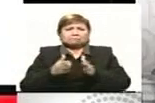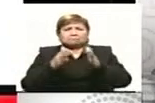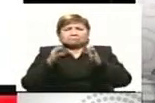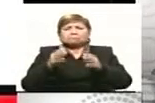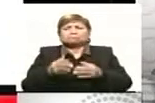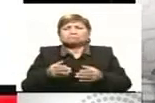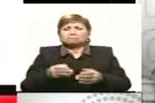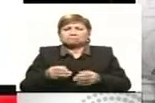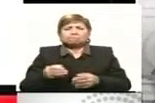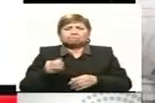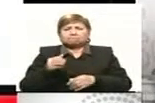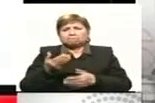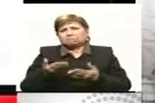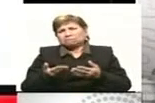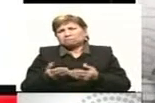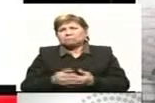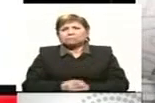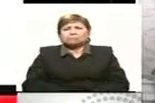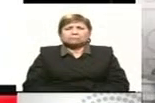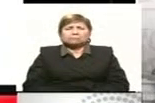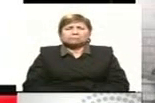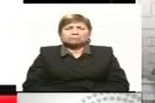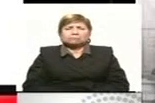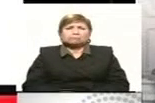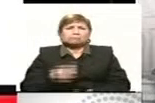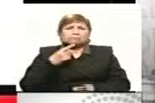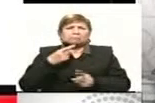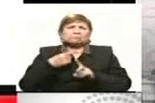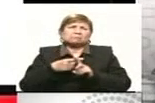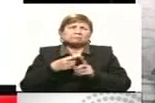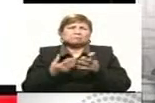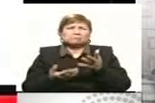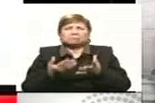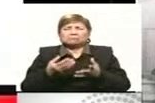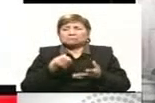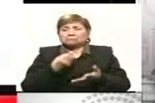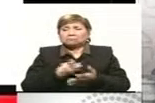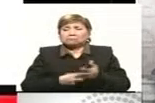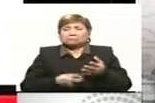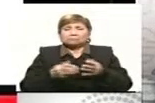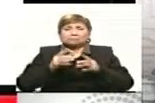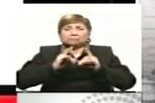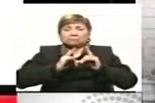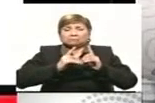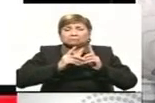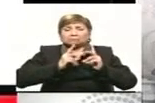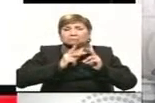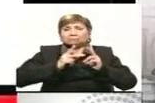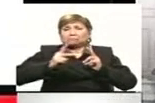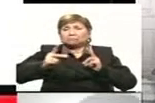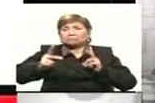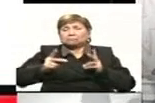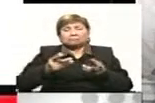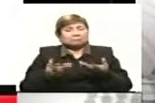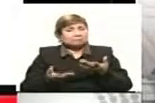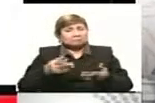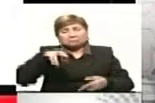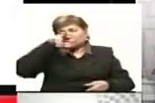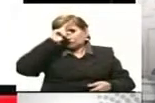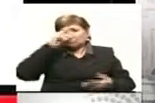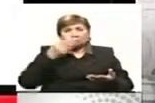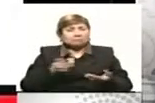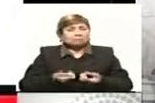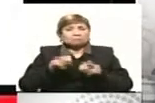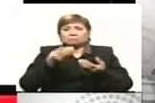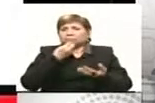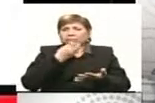rurales, que suman una buena cantidad de kilómetros en el Perú, pero que lamentablemente en el Perú no se les ha